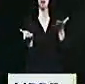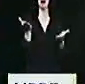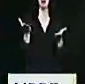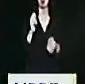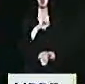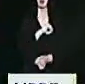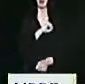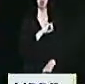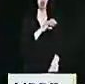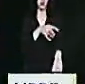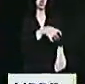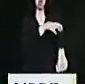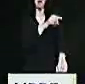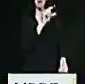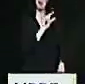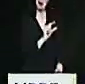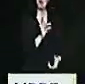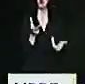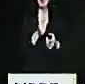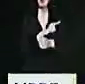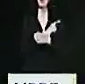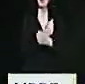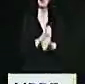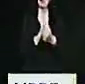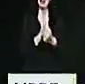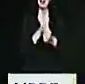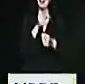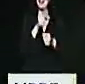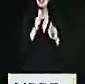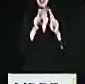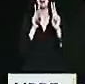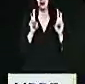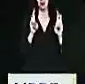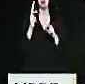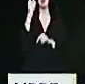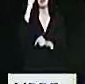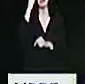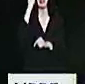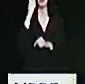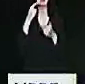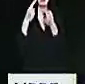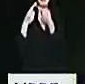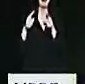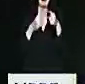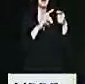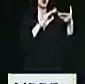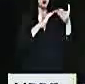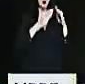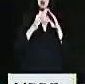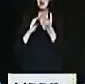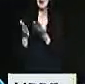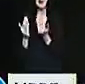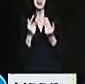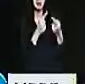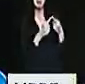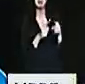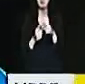también. ¿Cómo se fortalece ese tema? Pensando, por ejemplo, en las respuestas que necesitan las distintas comunidades a lo largo del país también.